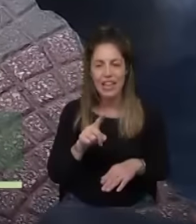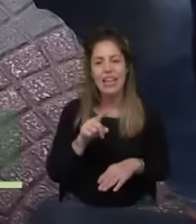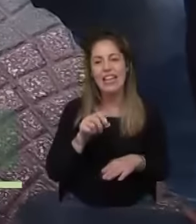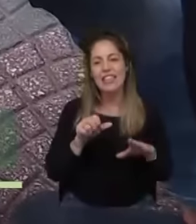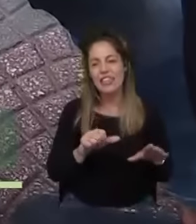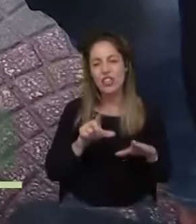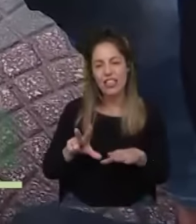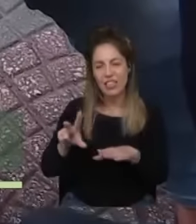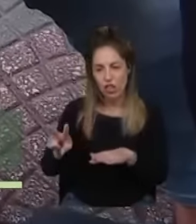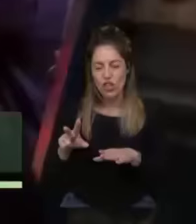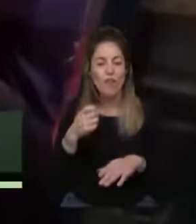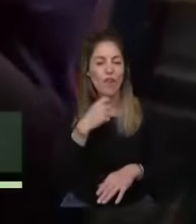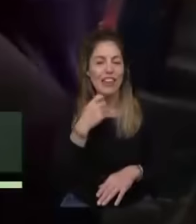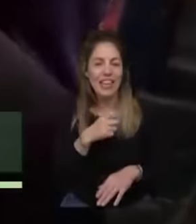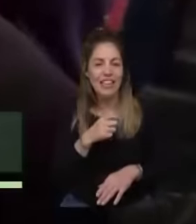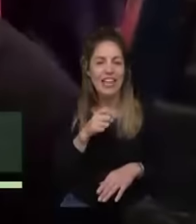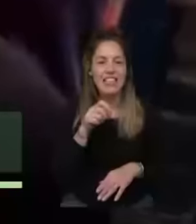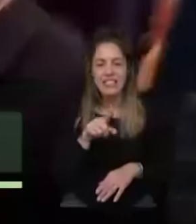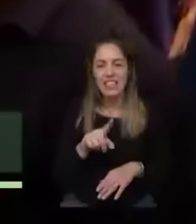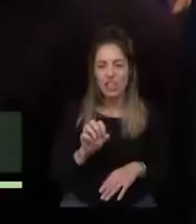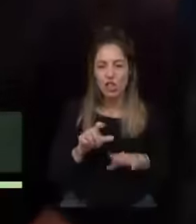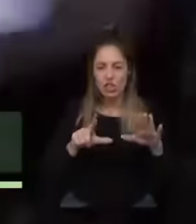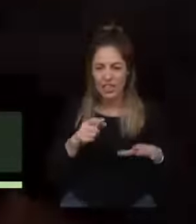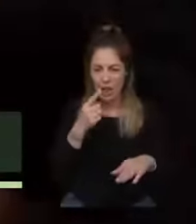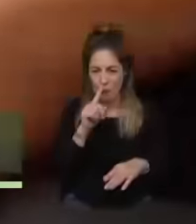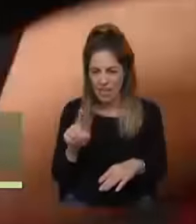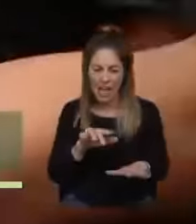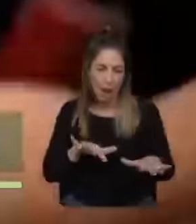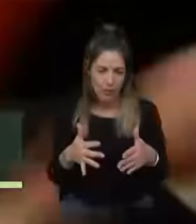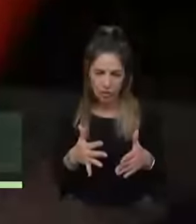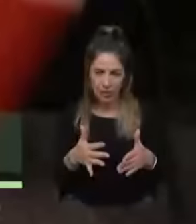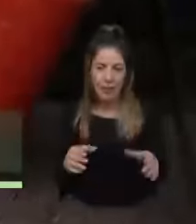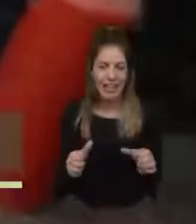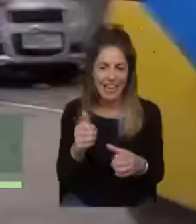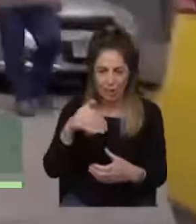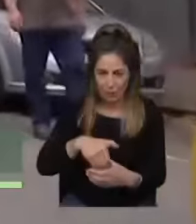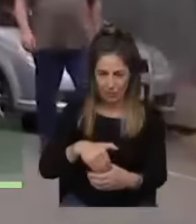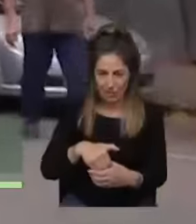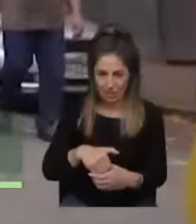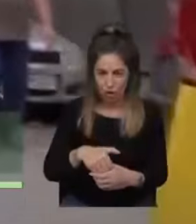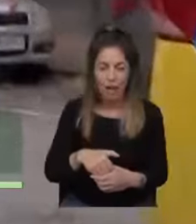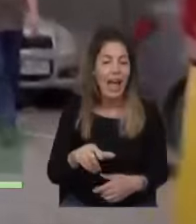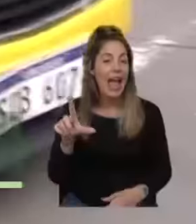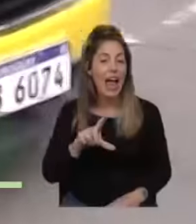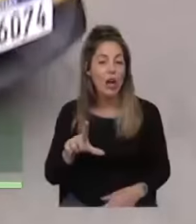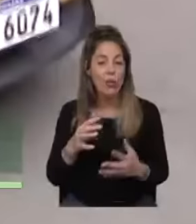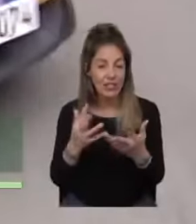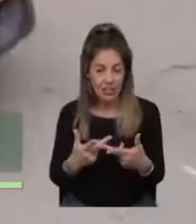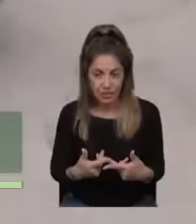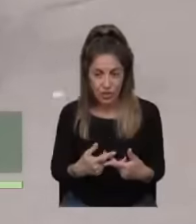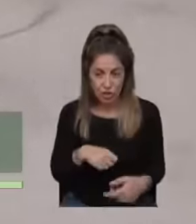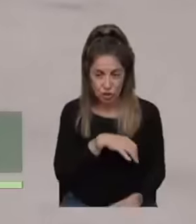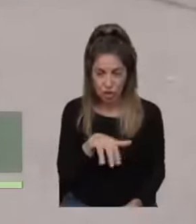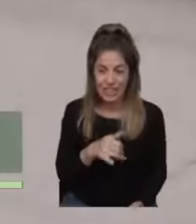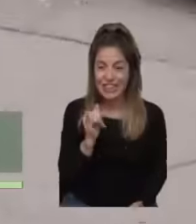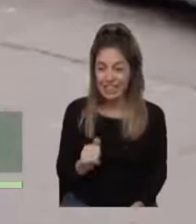163.368, por lo que estarían faltando unas 107.000 aproximadamente para que haya plebiscito. Este lunes las organizaciones sociales